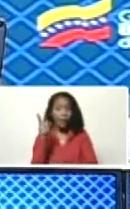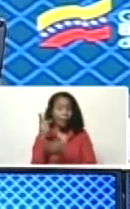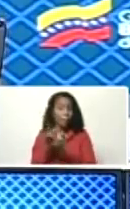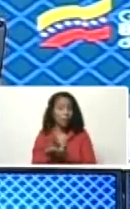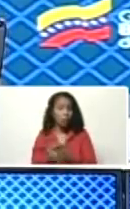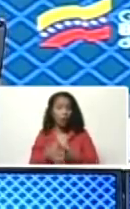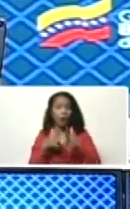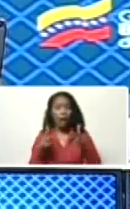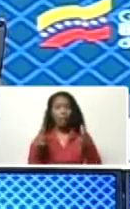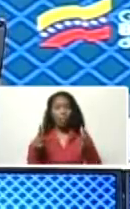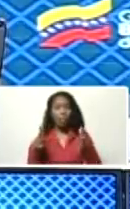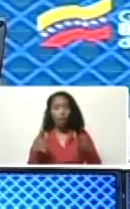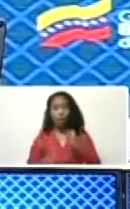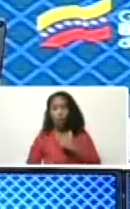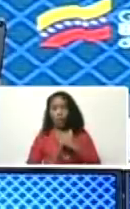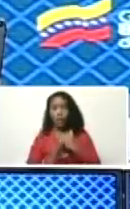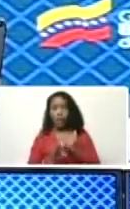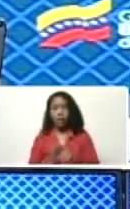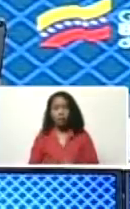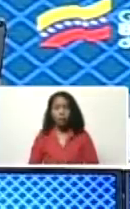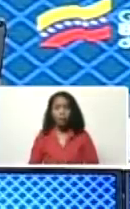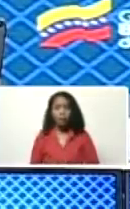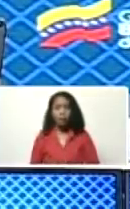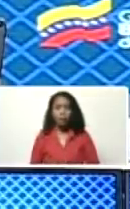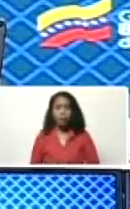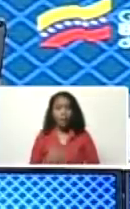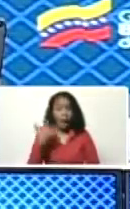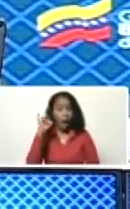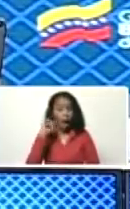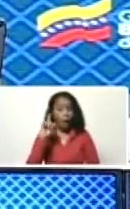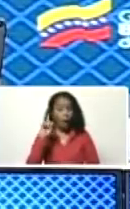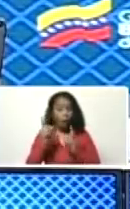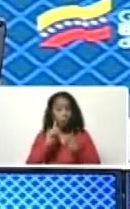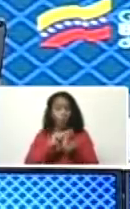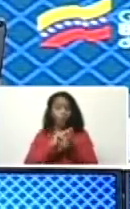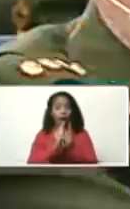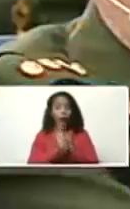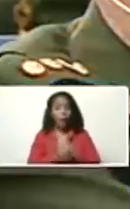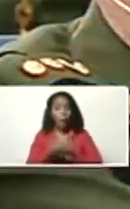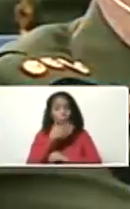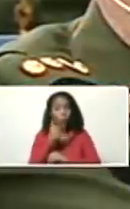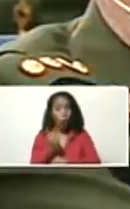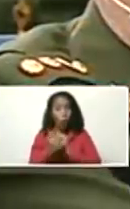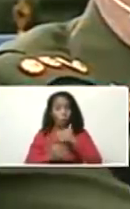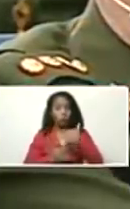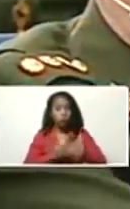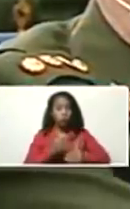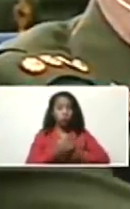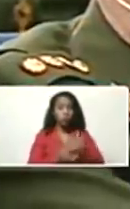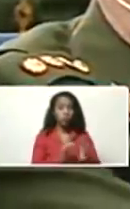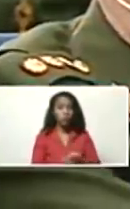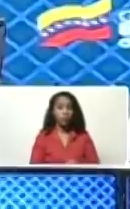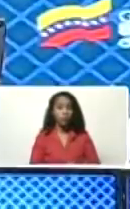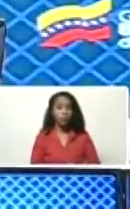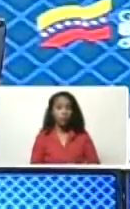tremendo, Ernesto. Todavía había signos de cambio, signos de mejoría.